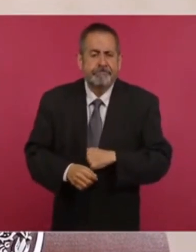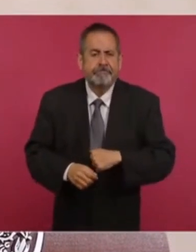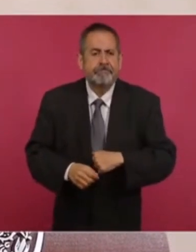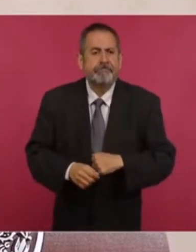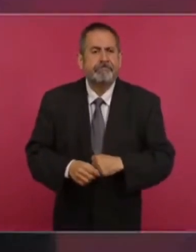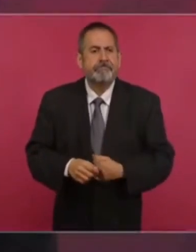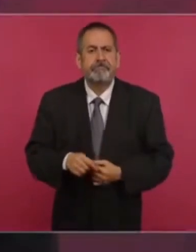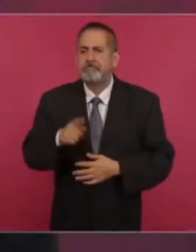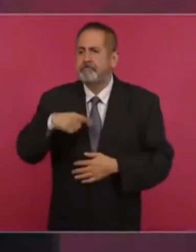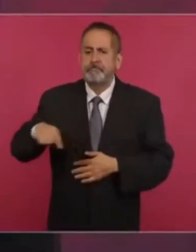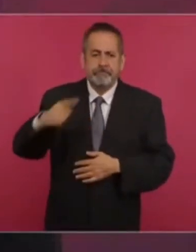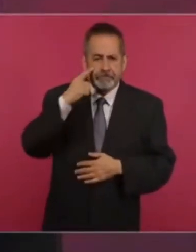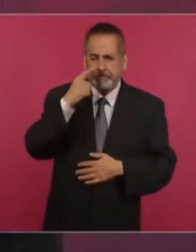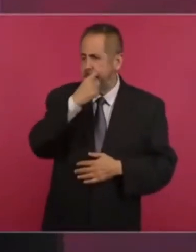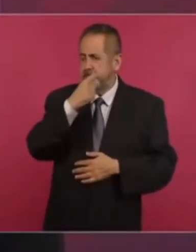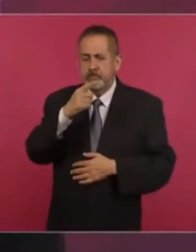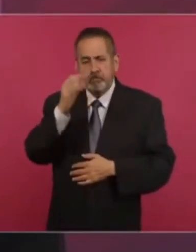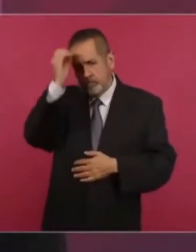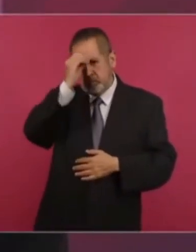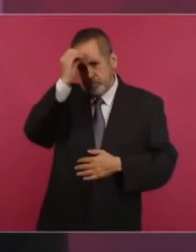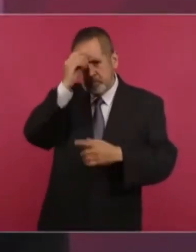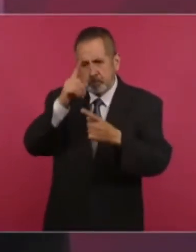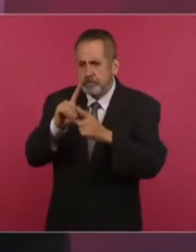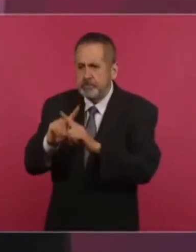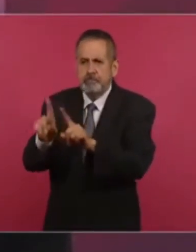la pluralidad,